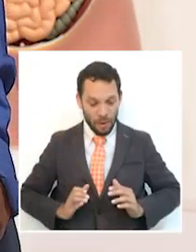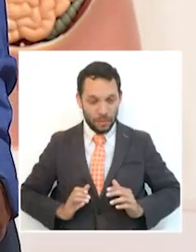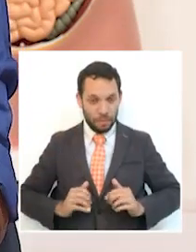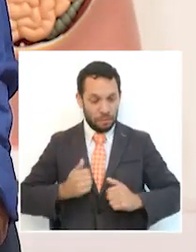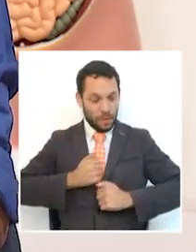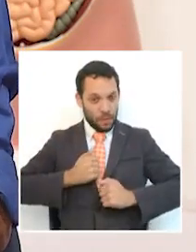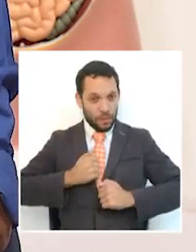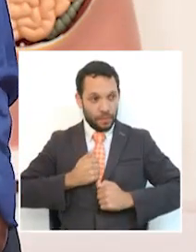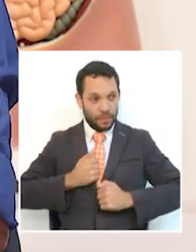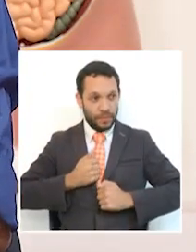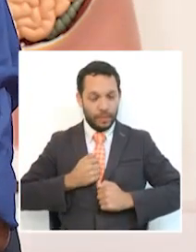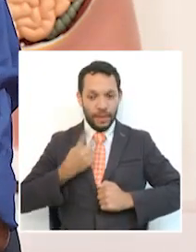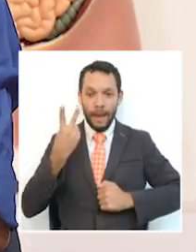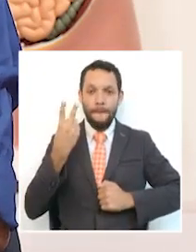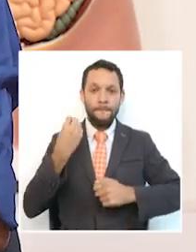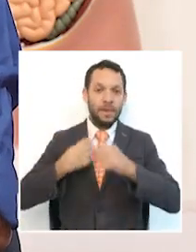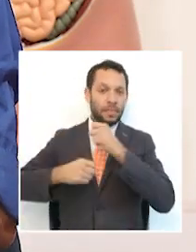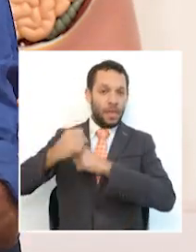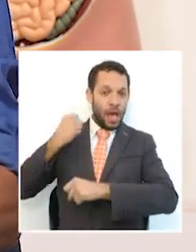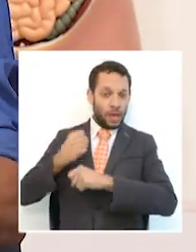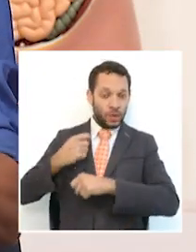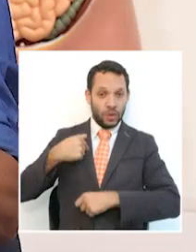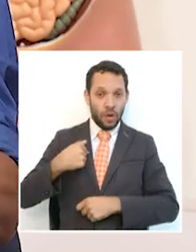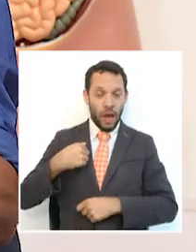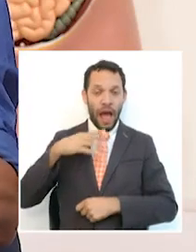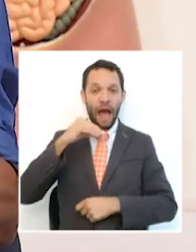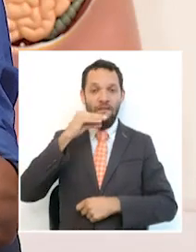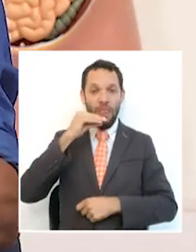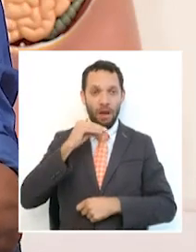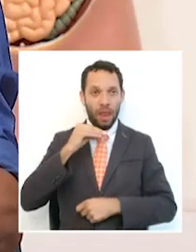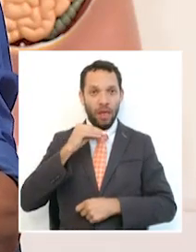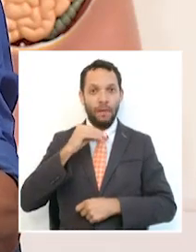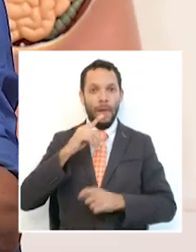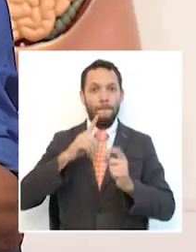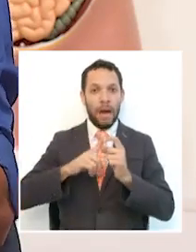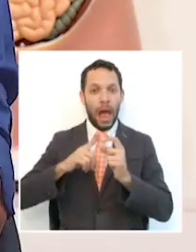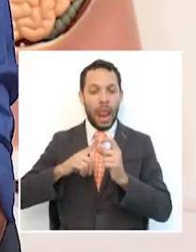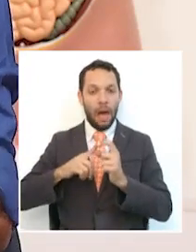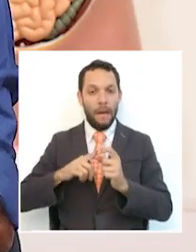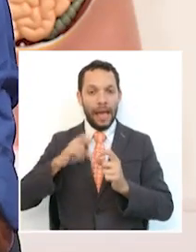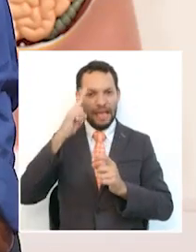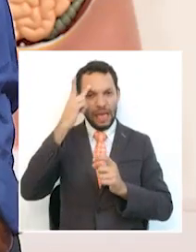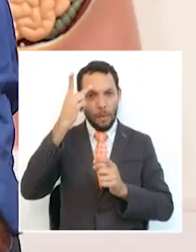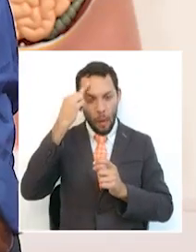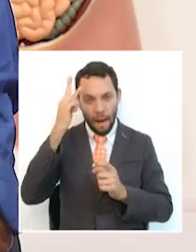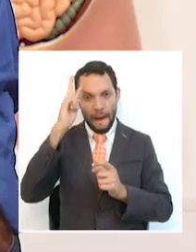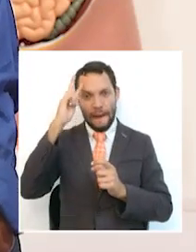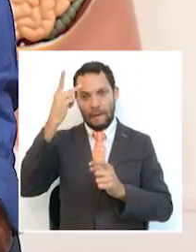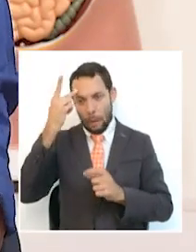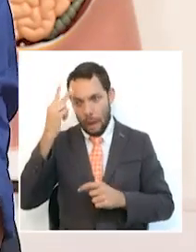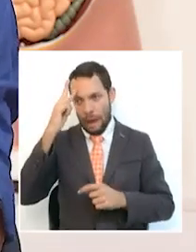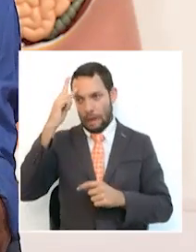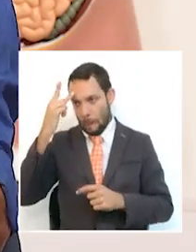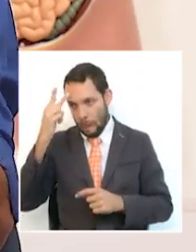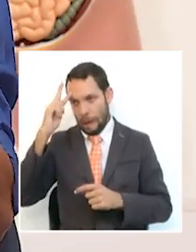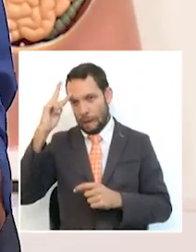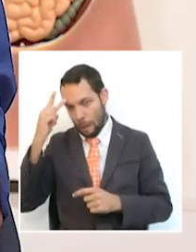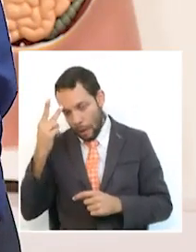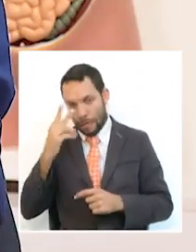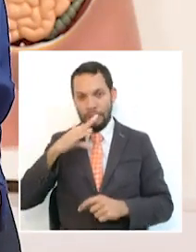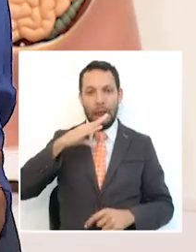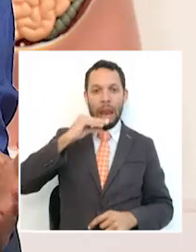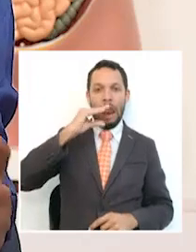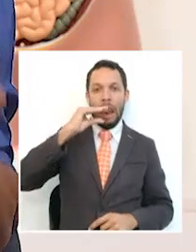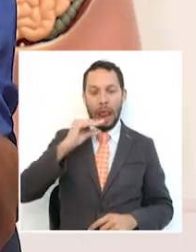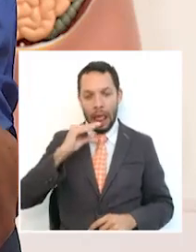pero hace 20 años yo era muy tartamudo y ustedes se dan cuenta que hablaba así porque yo fui tartamudo epiléptico y